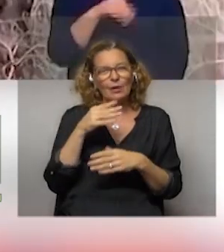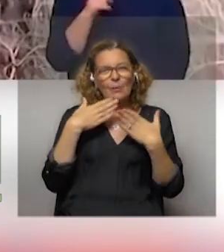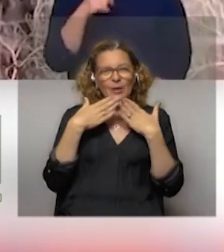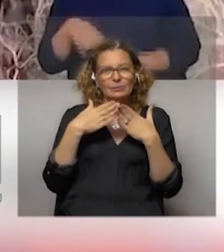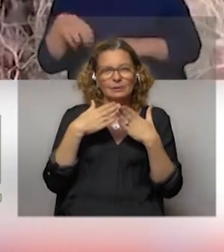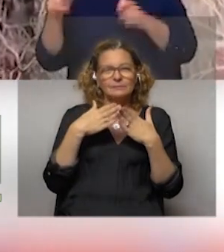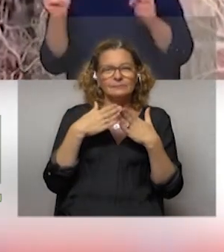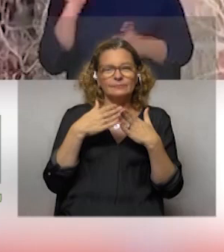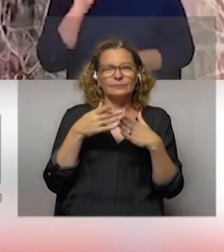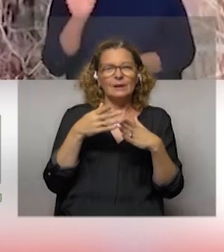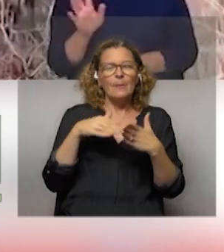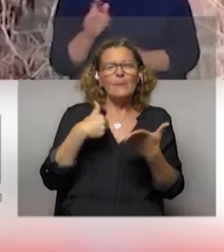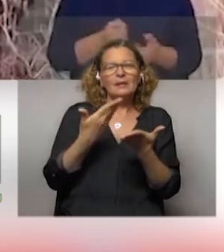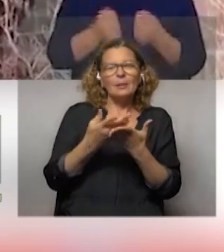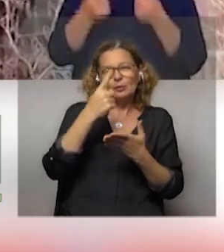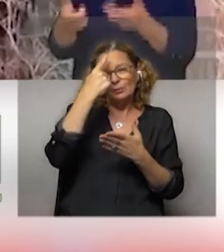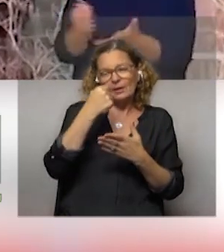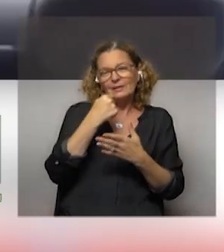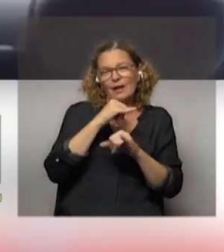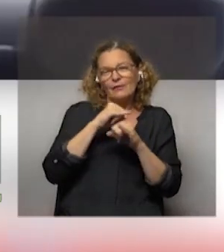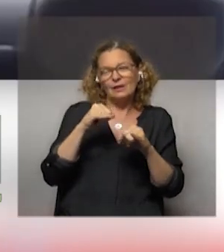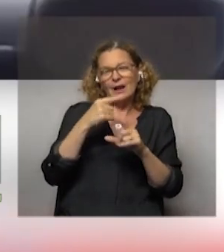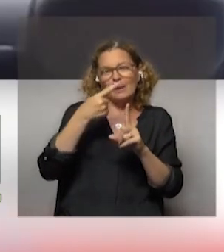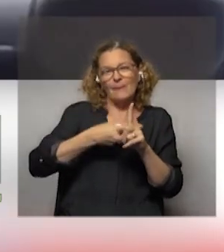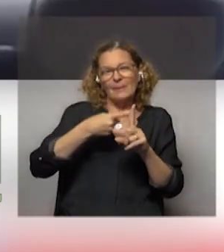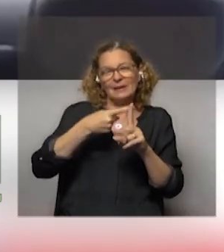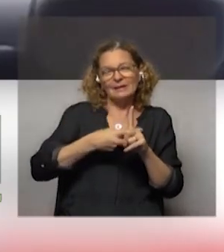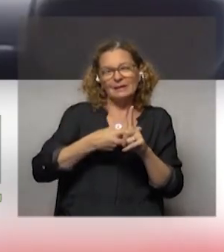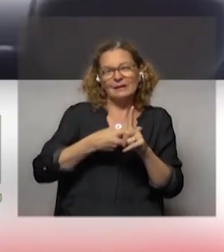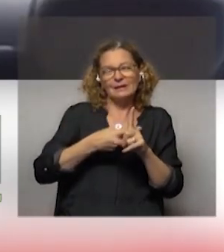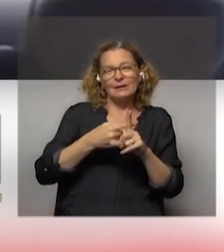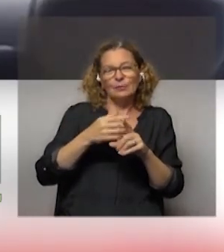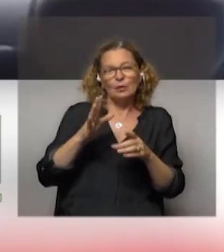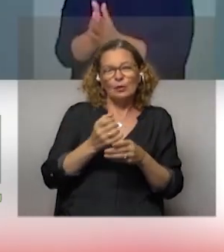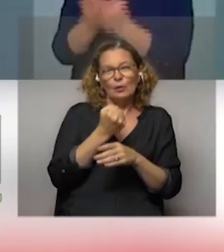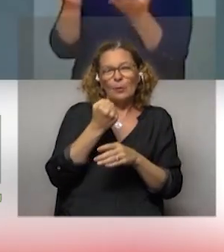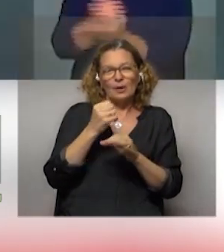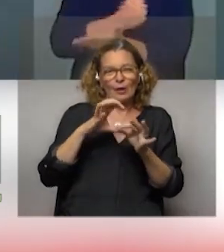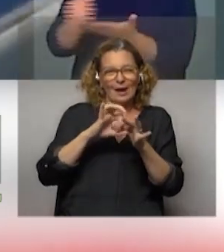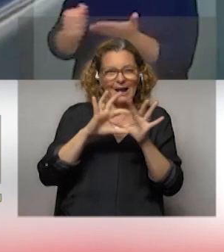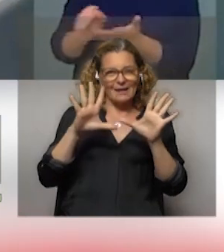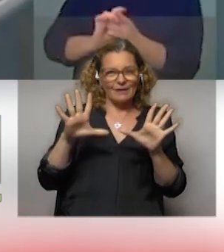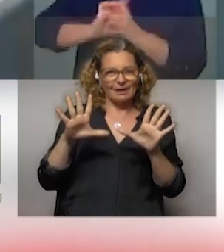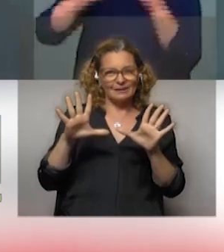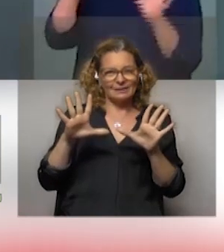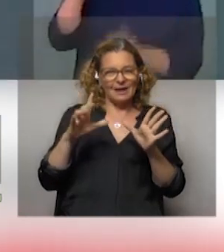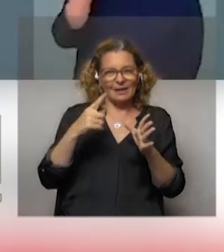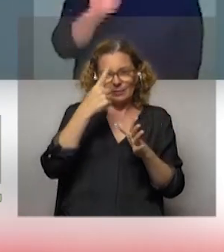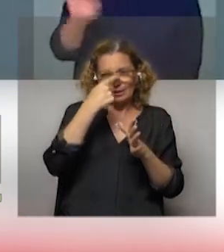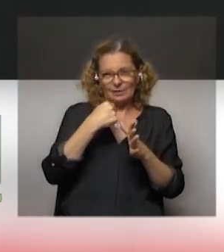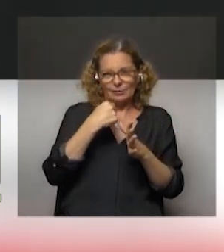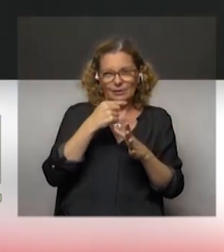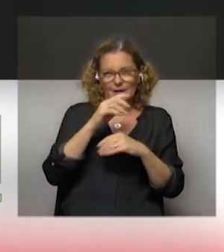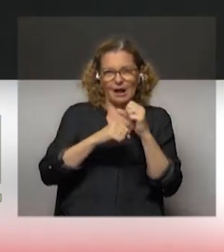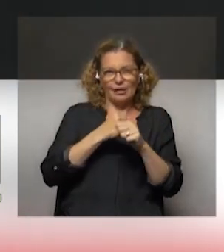el pasaporte fue entregado a Marcel a finales de ese mes y el narcotraficante recuperó la Libertad en emiratos árabes Unidos en enero de